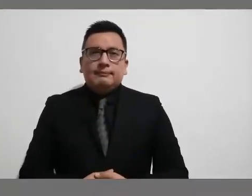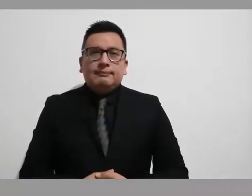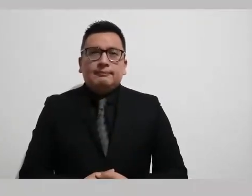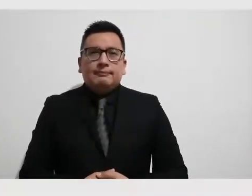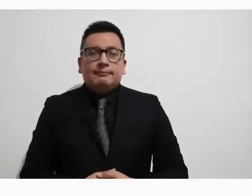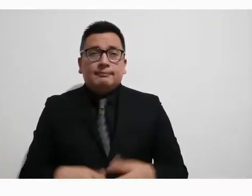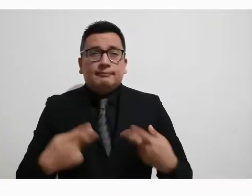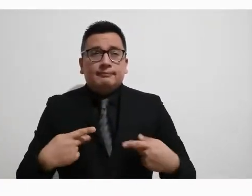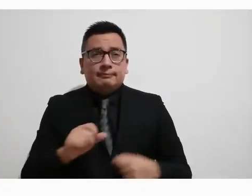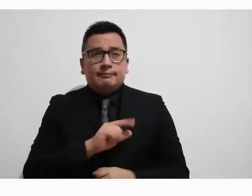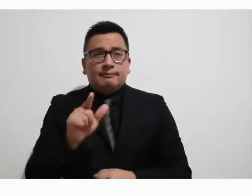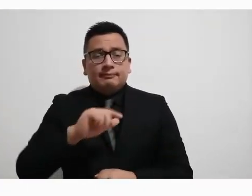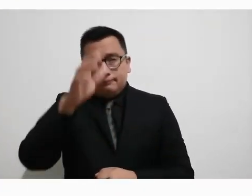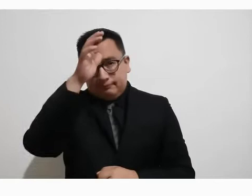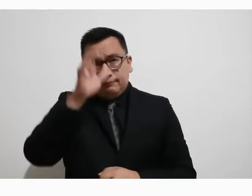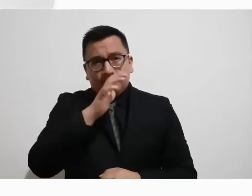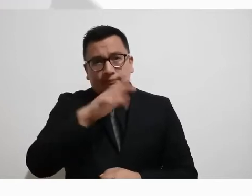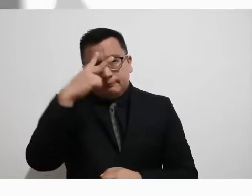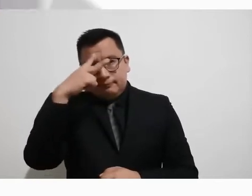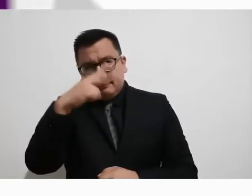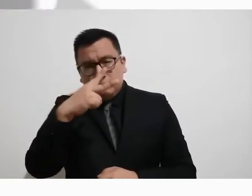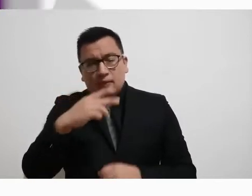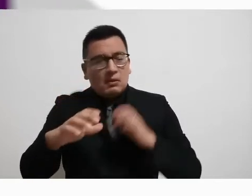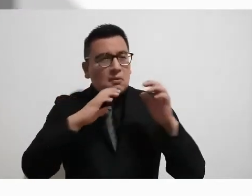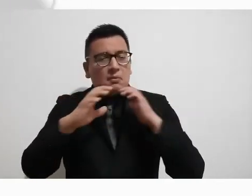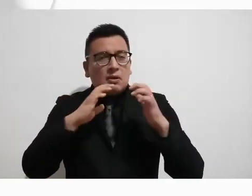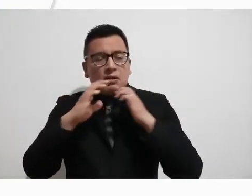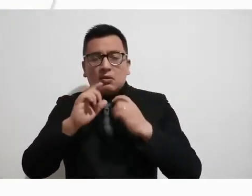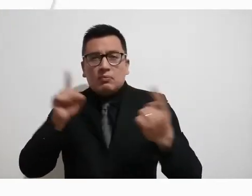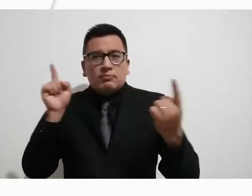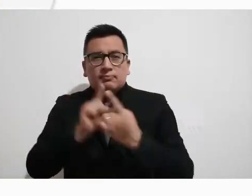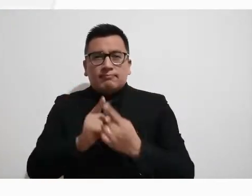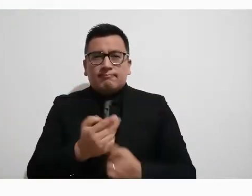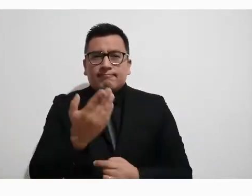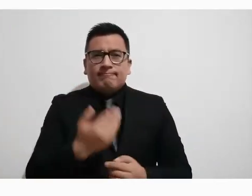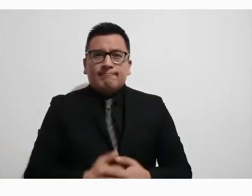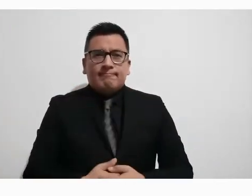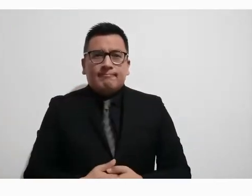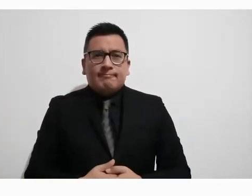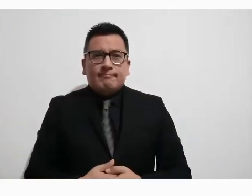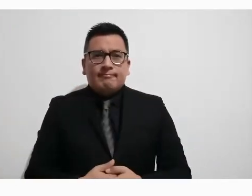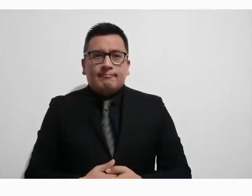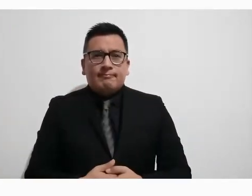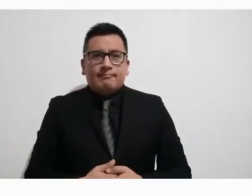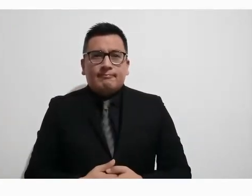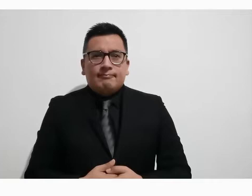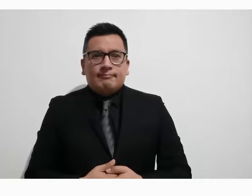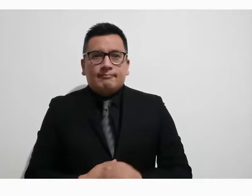Coahuila. Protagonistas de la vida democrática de Coahuila y de México en comunicación directa con